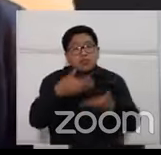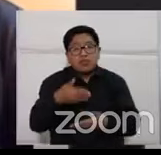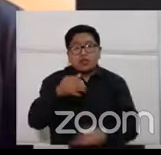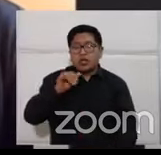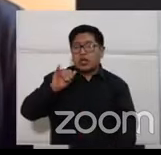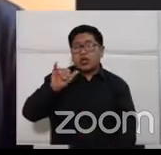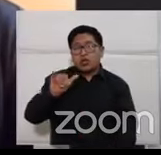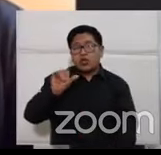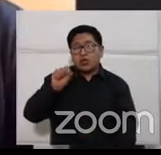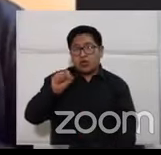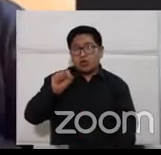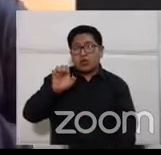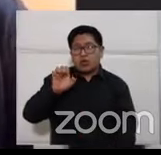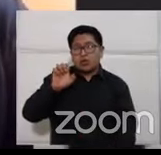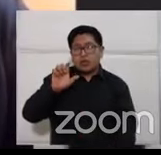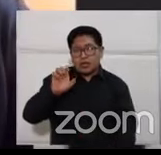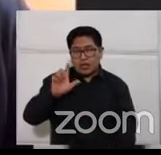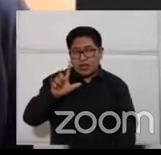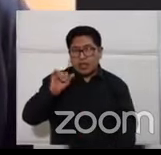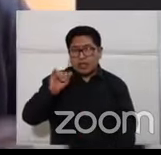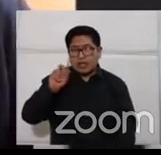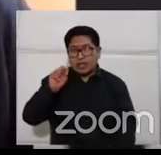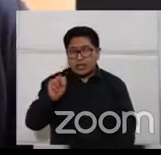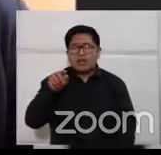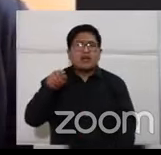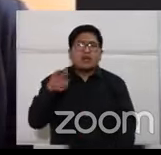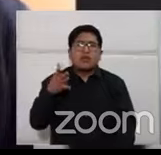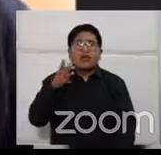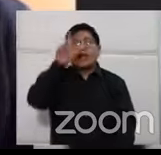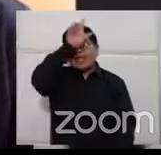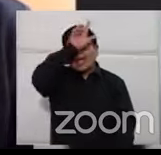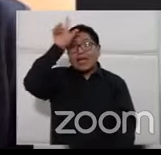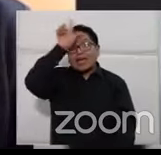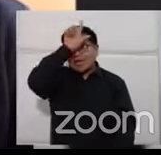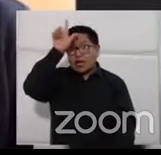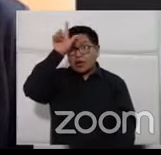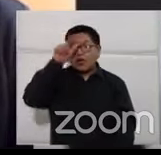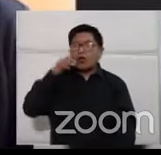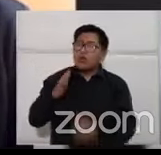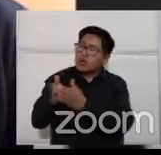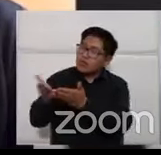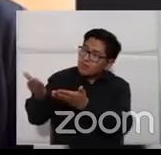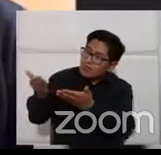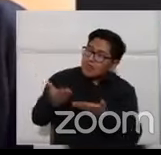galardón de la sna seria y agua a retomar la conexión